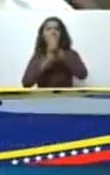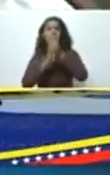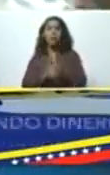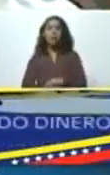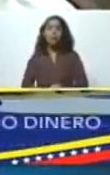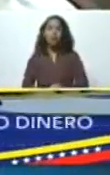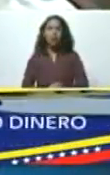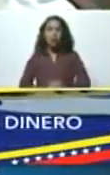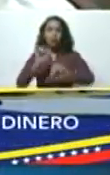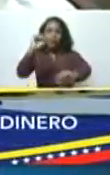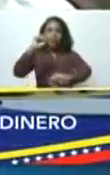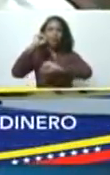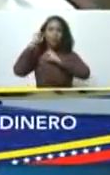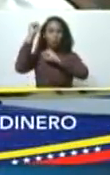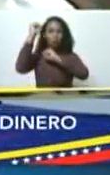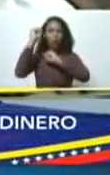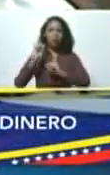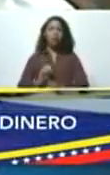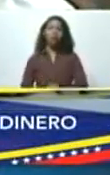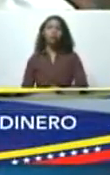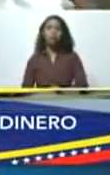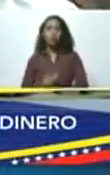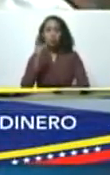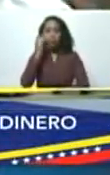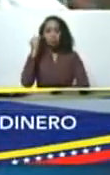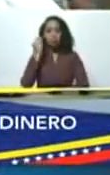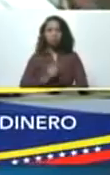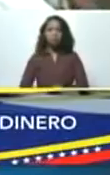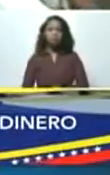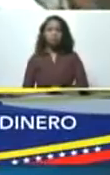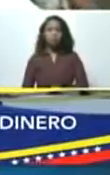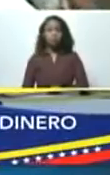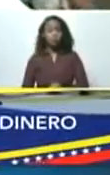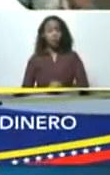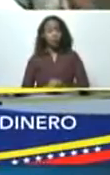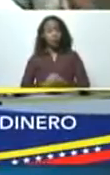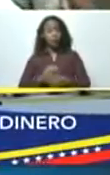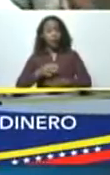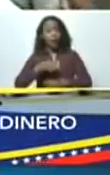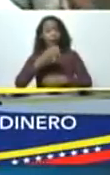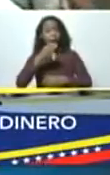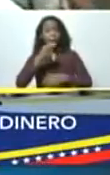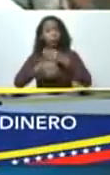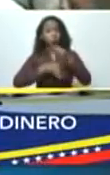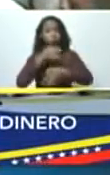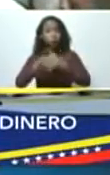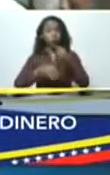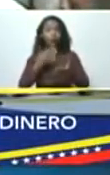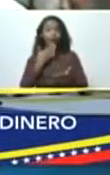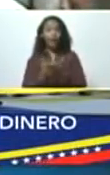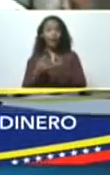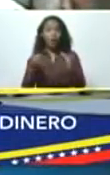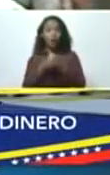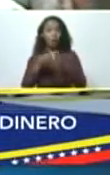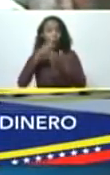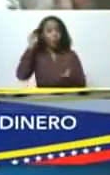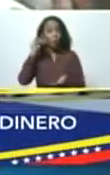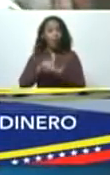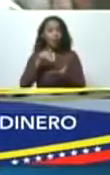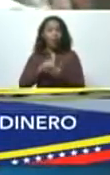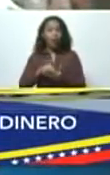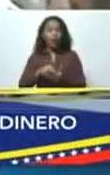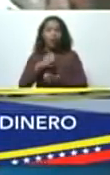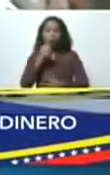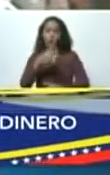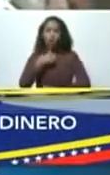y de vencedores. Y vencedoras. Valga el comentario, gracias a los cabresteros de Miranda. Bueno,